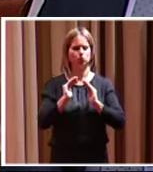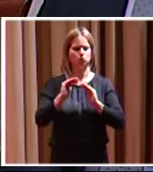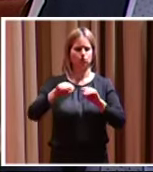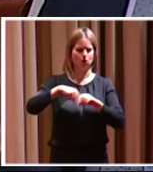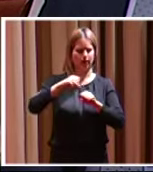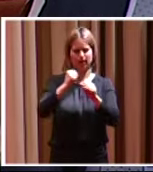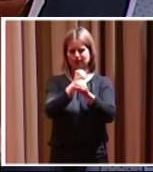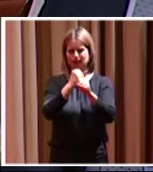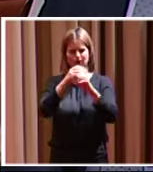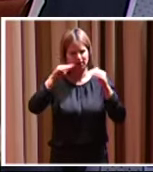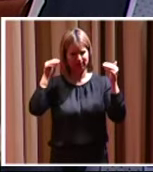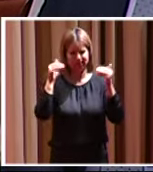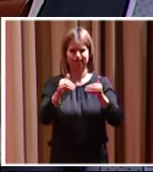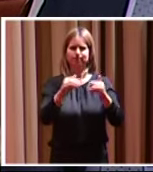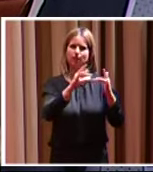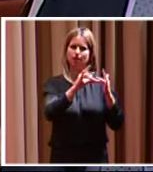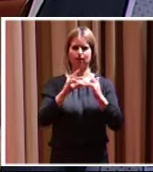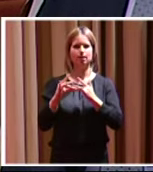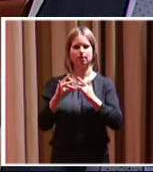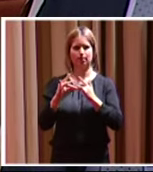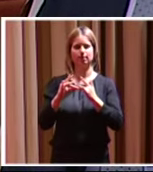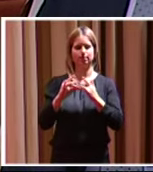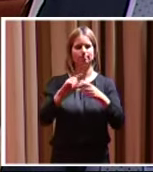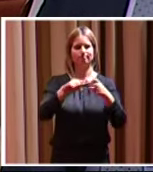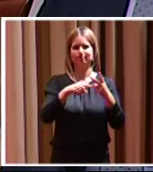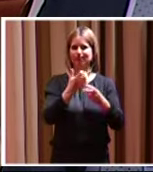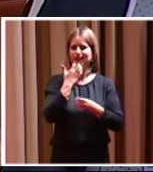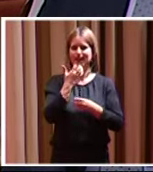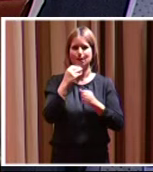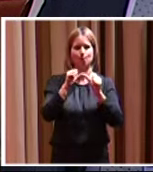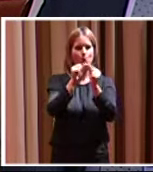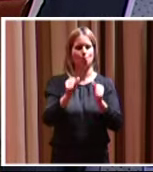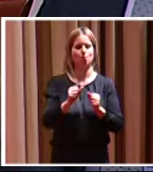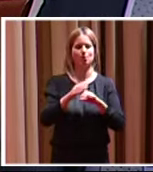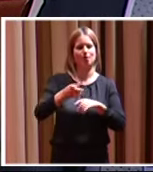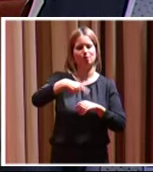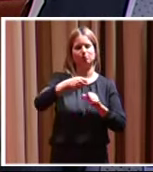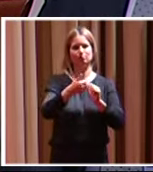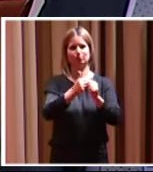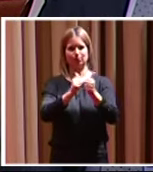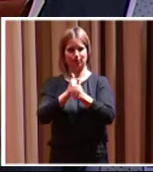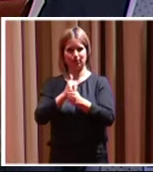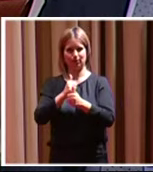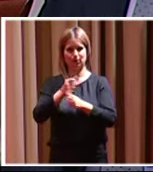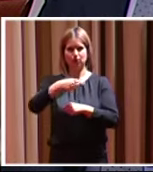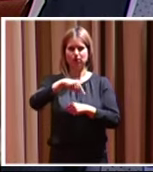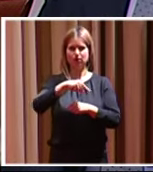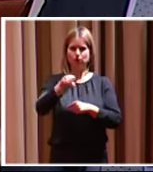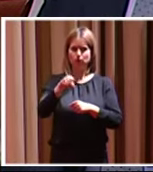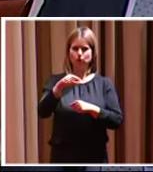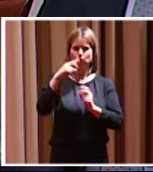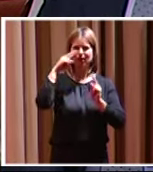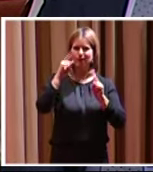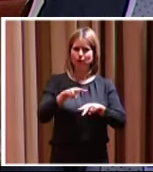dedicación, su liderazgo son ejemplo para todos nosotros. Obtener un